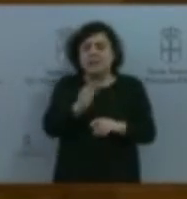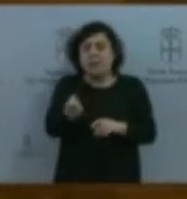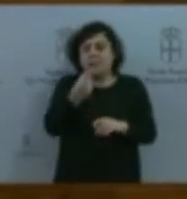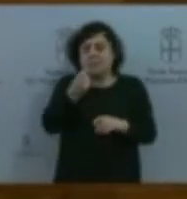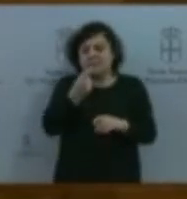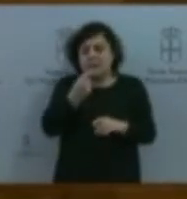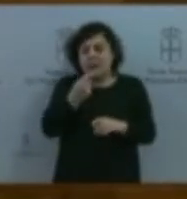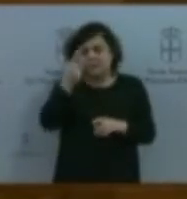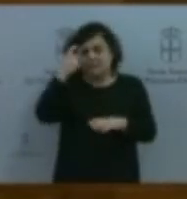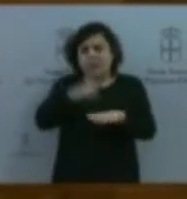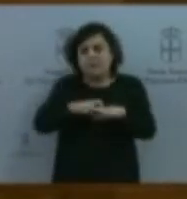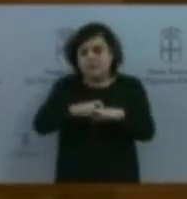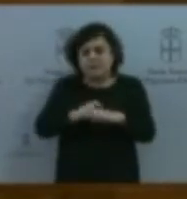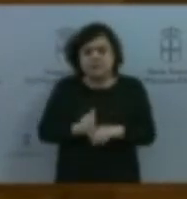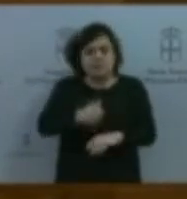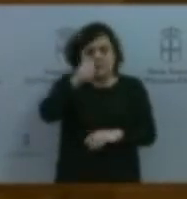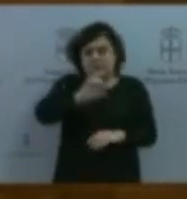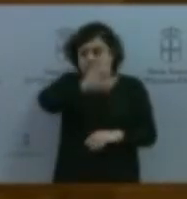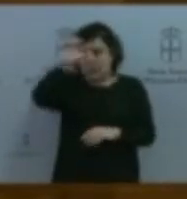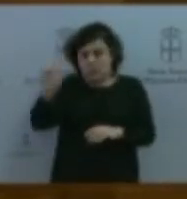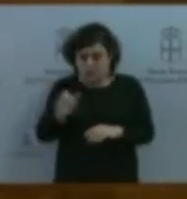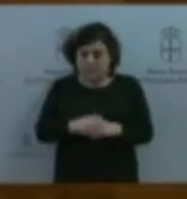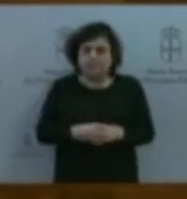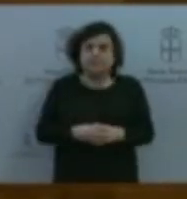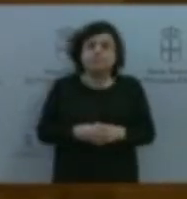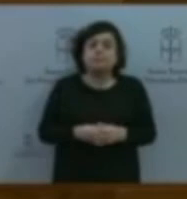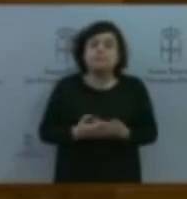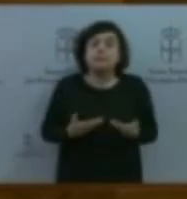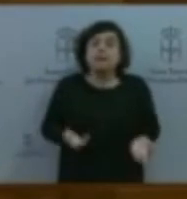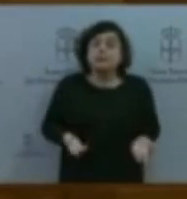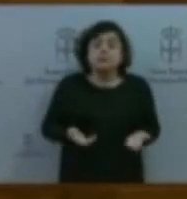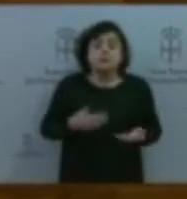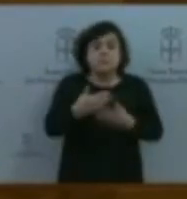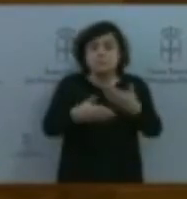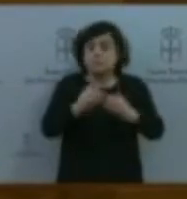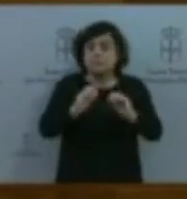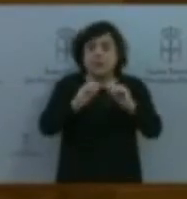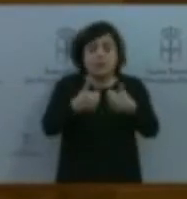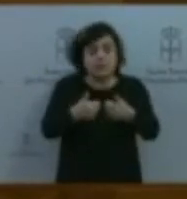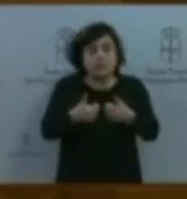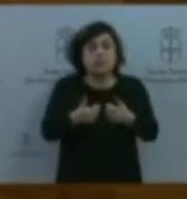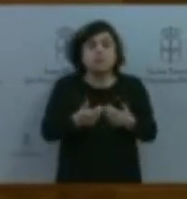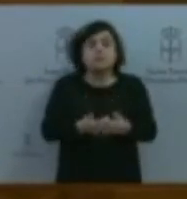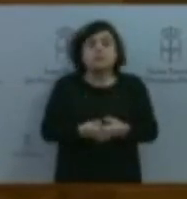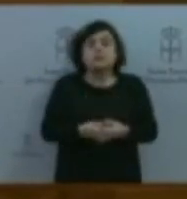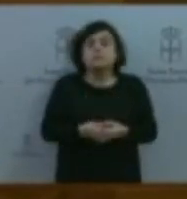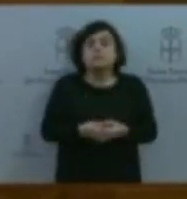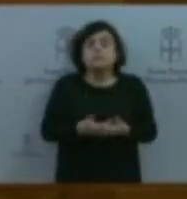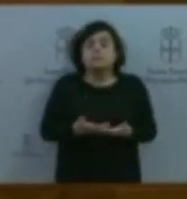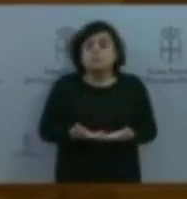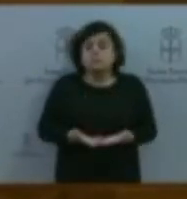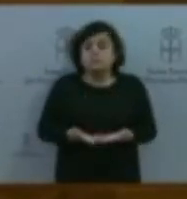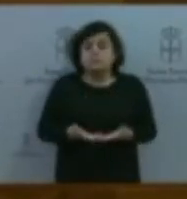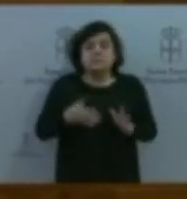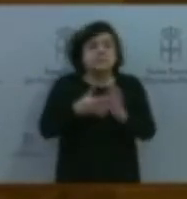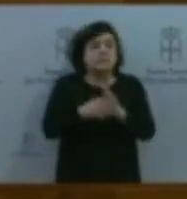creemos que hay que poner en marcha, y en cualquier caso es un debate que tenemos también. Vox no